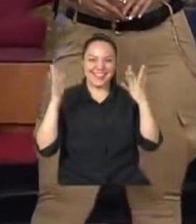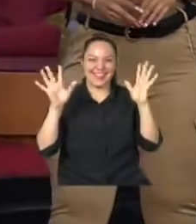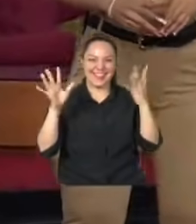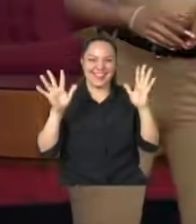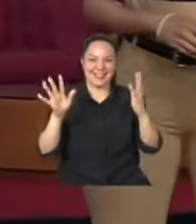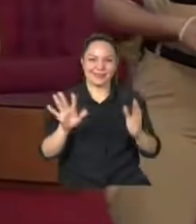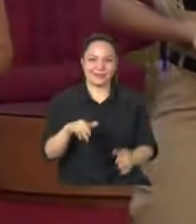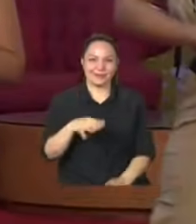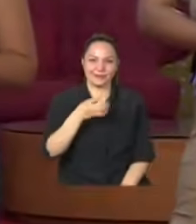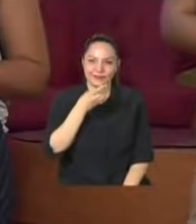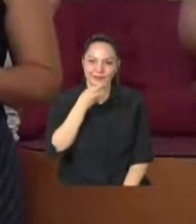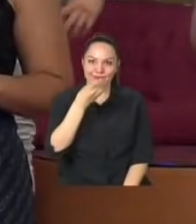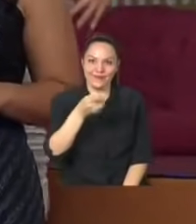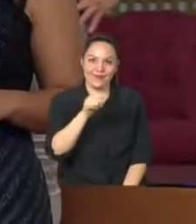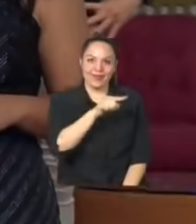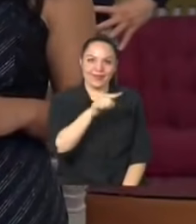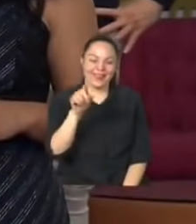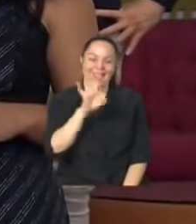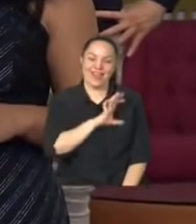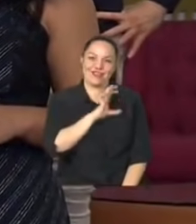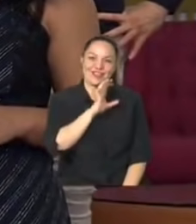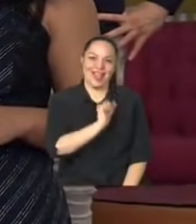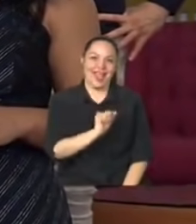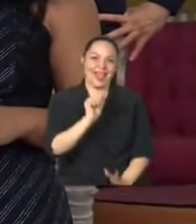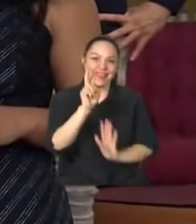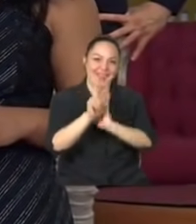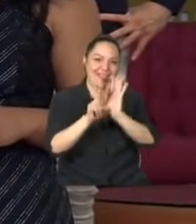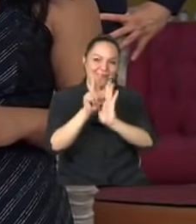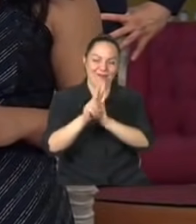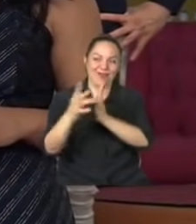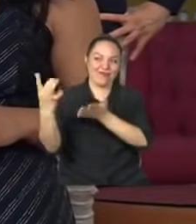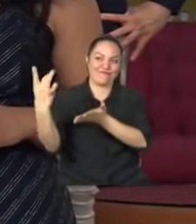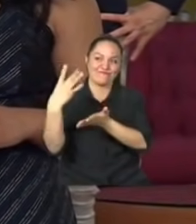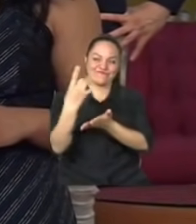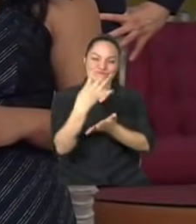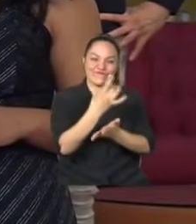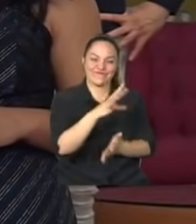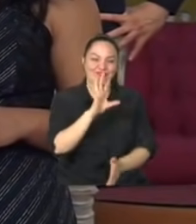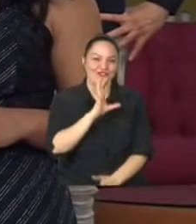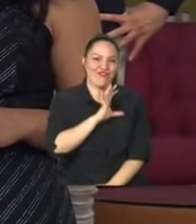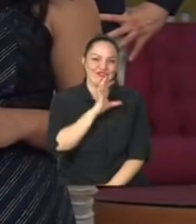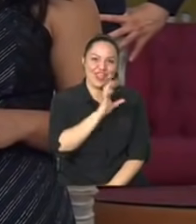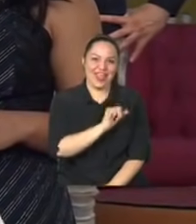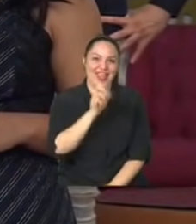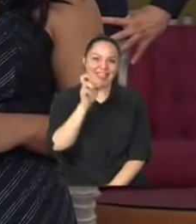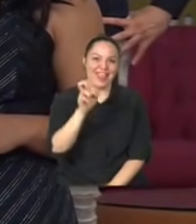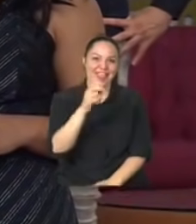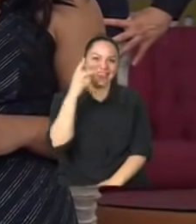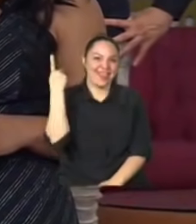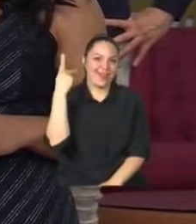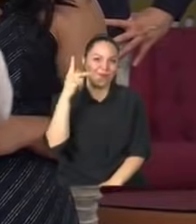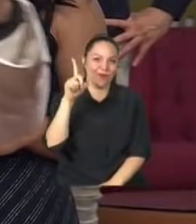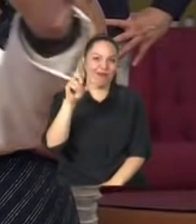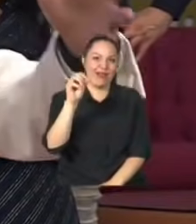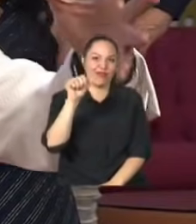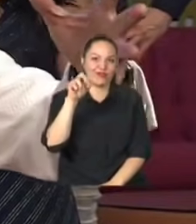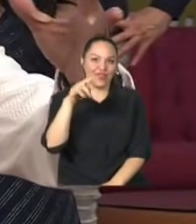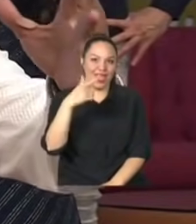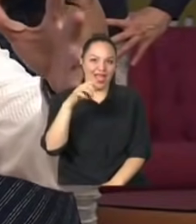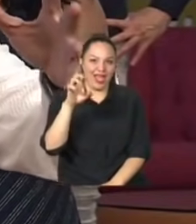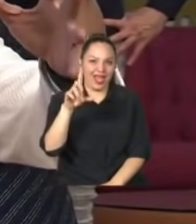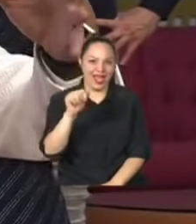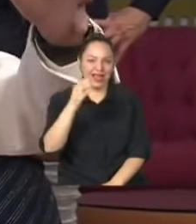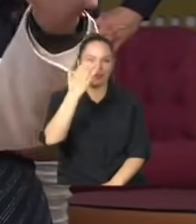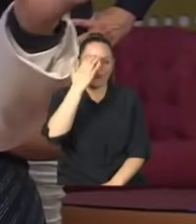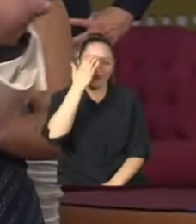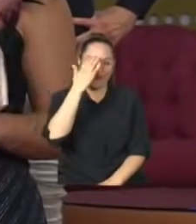Déjame decirte que nos encanta que nos mandes estas imágenes desde Puebla, de Los Ángeles. Conocemos Puebla, un